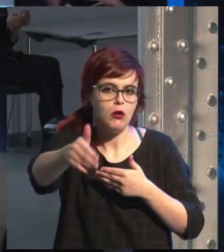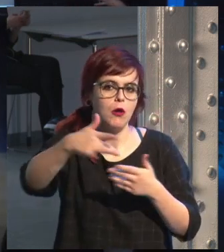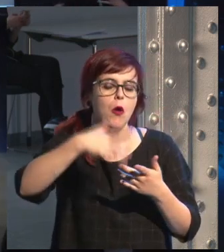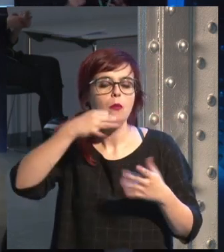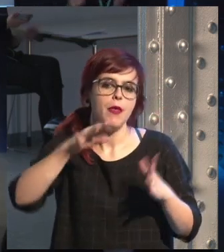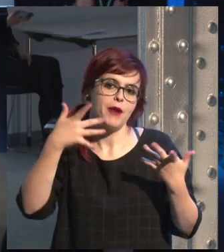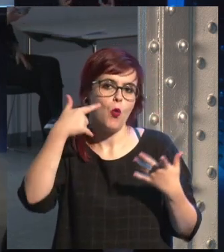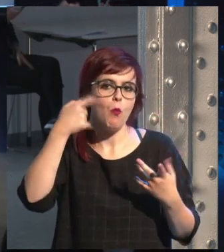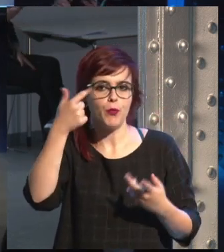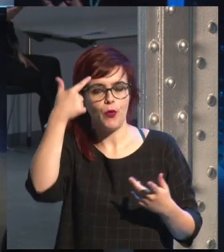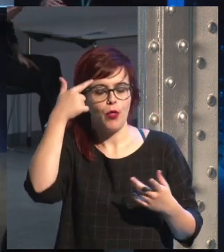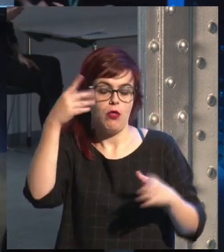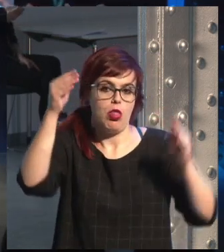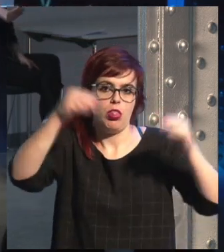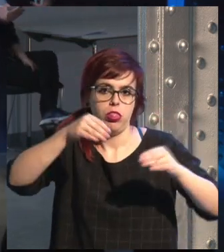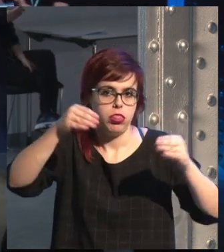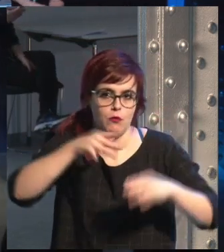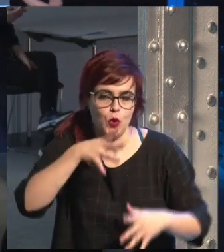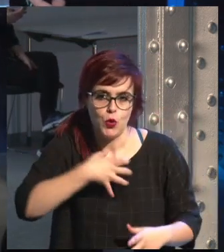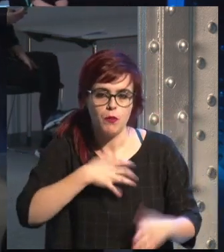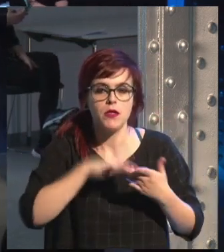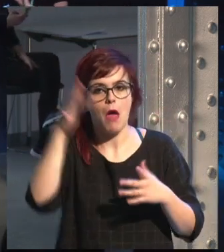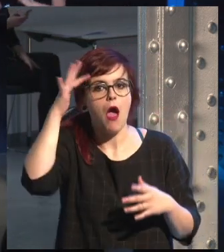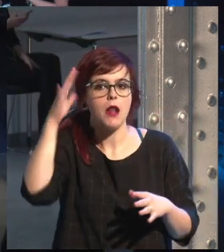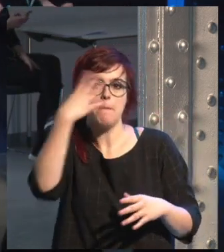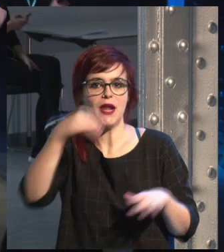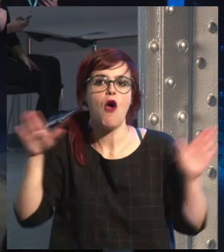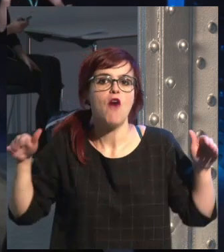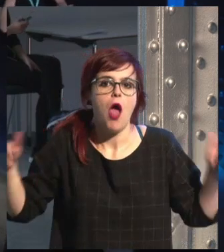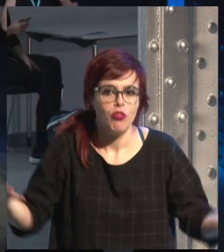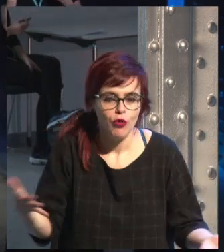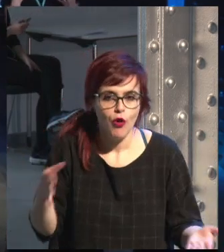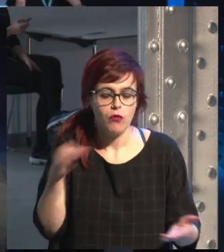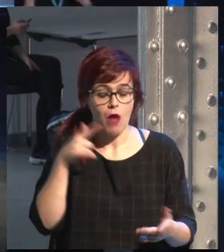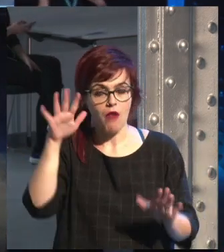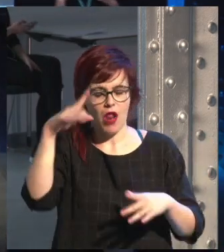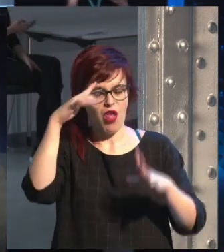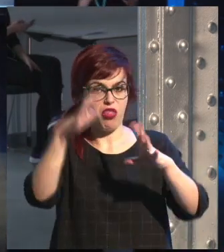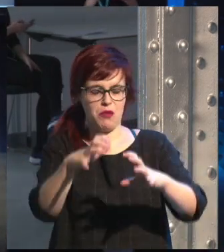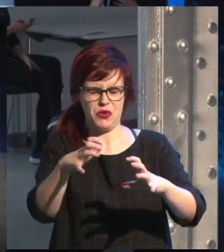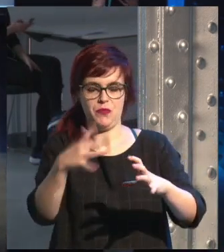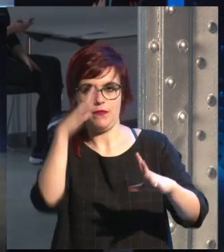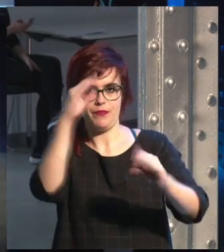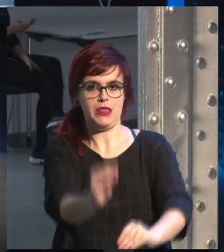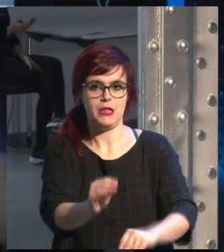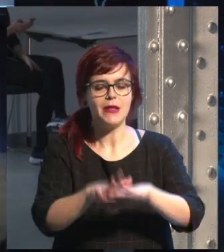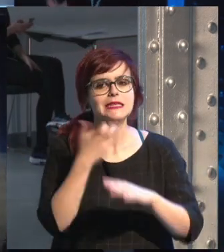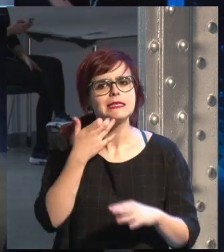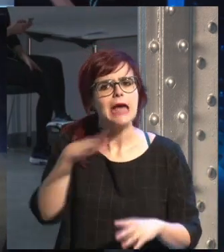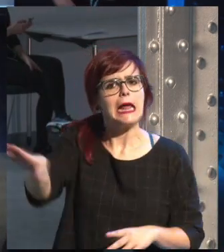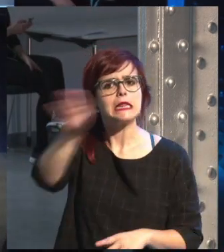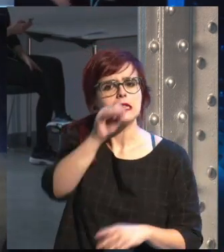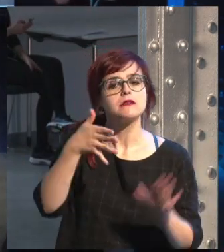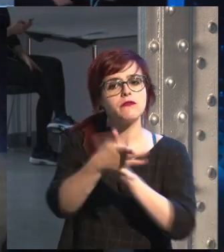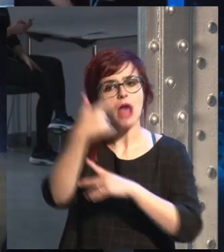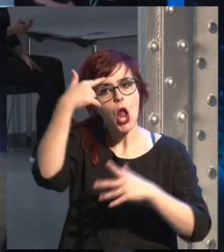que tenga una coherencia. O sea, que no sea, no sé, que haya perros volando. ¿Entiendes? ¿No? El cerebro al final se cree mejor las cosas que entiende. Entonces,